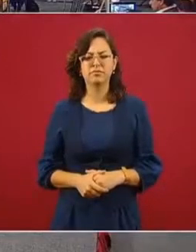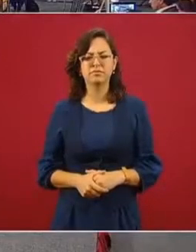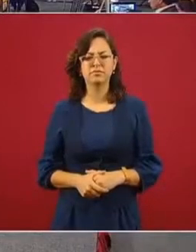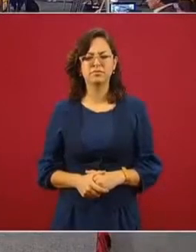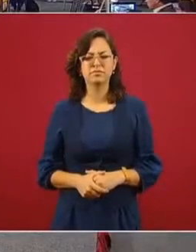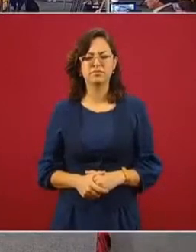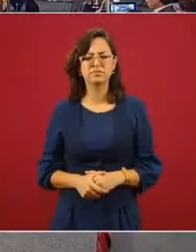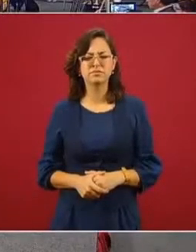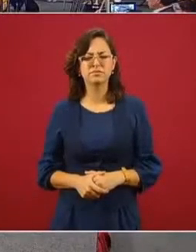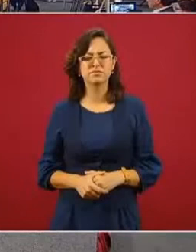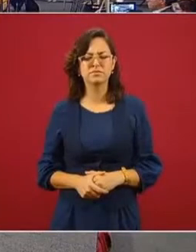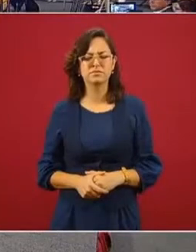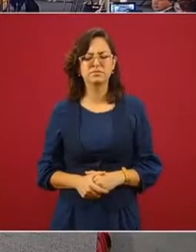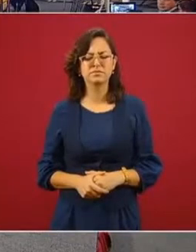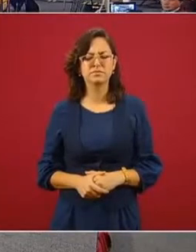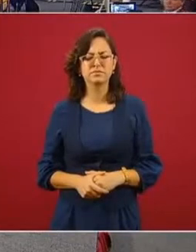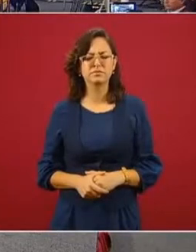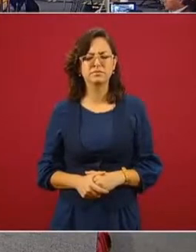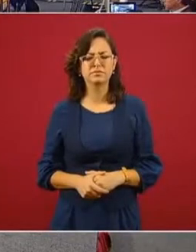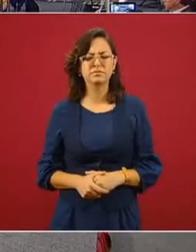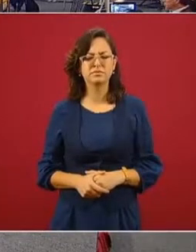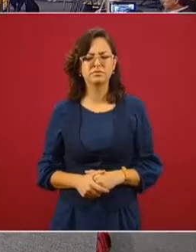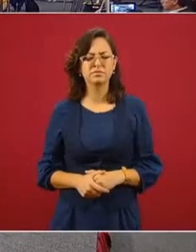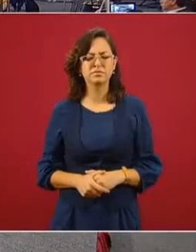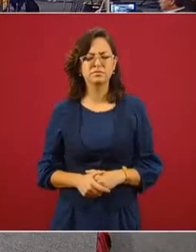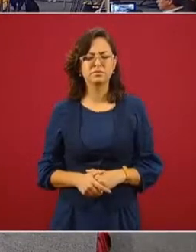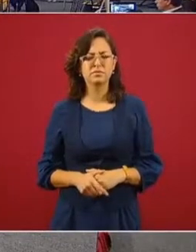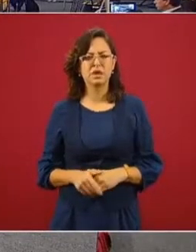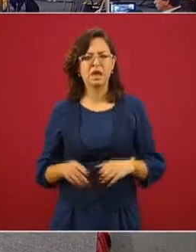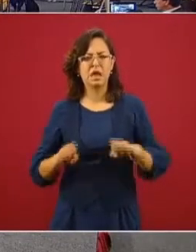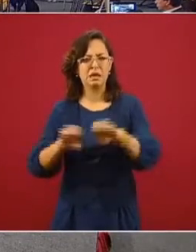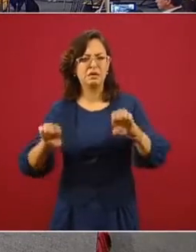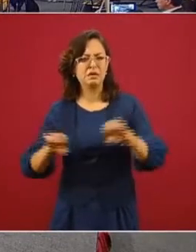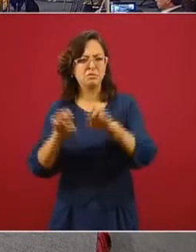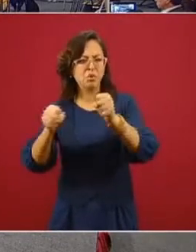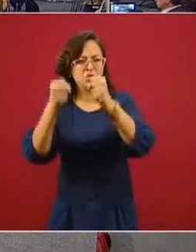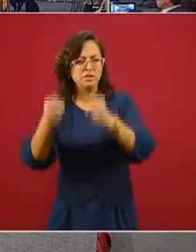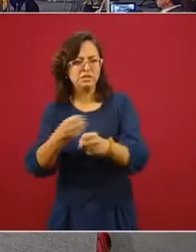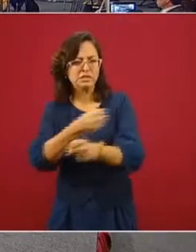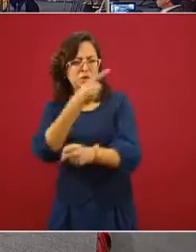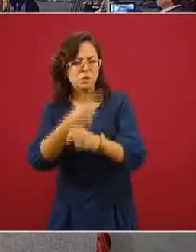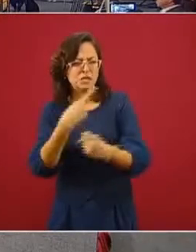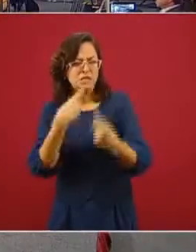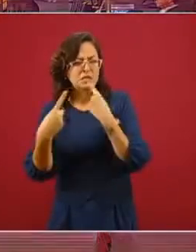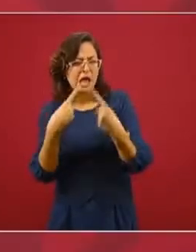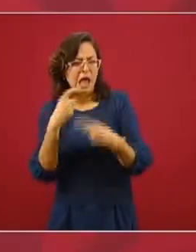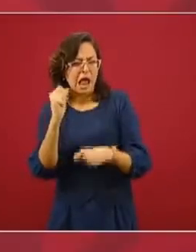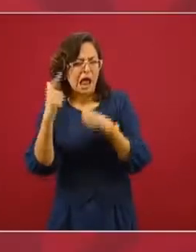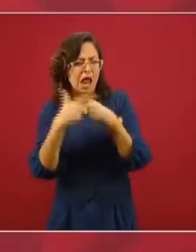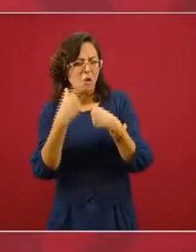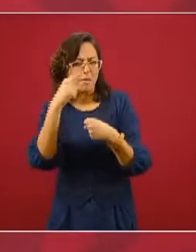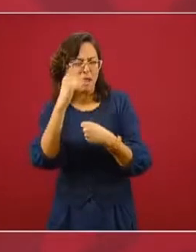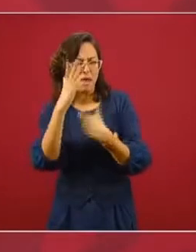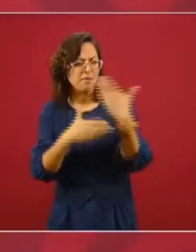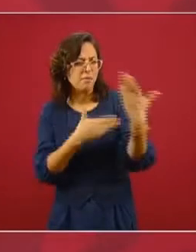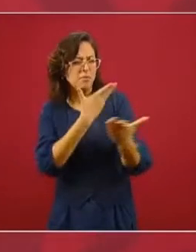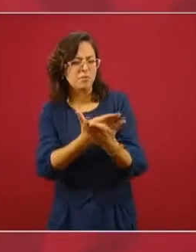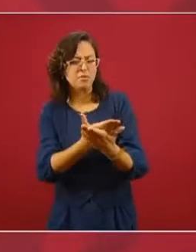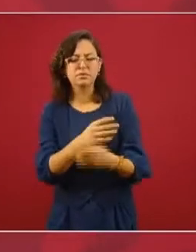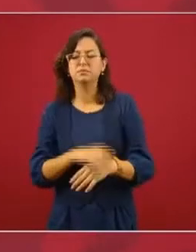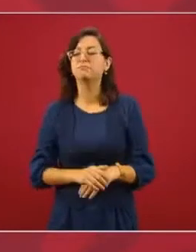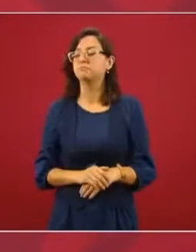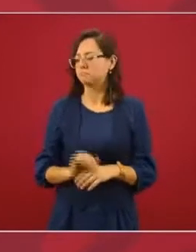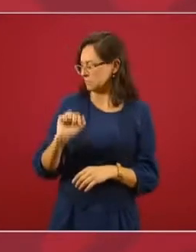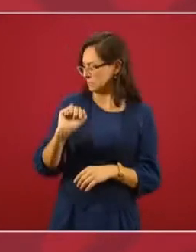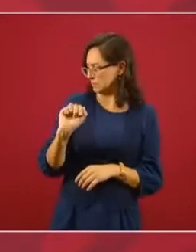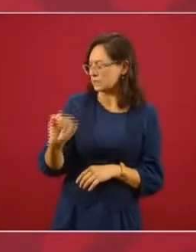seguridad para ver cómo, qué medidas se pueden implementar? Sí, y estamos en comunicación constante con la jefa